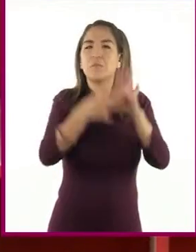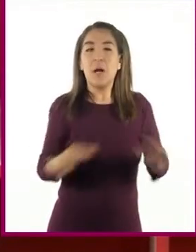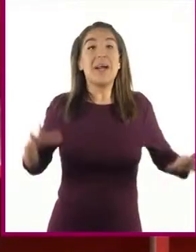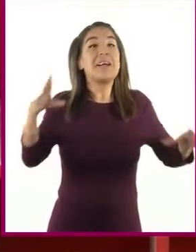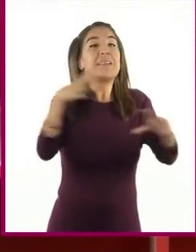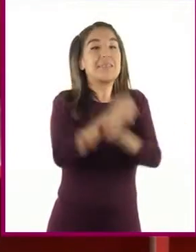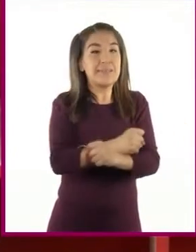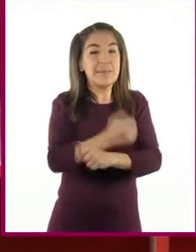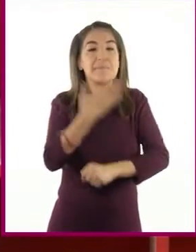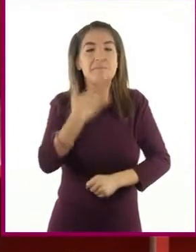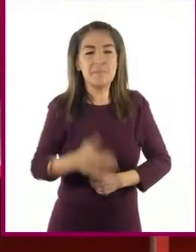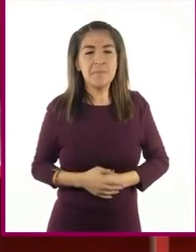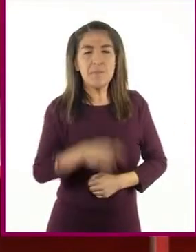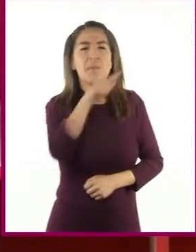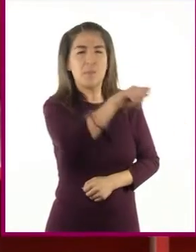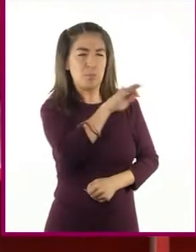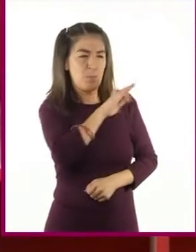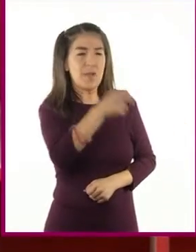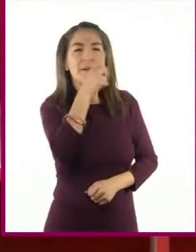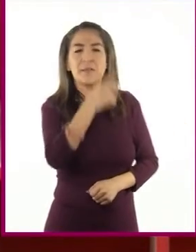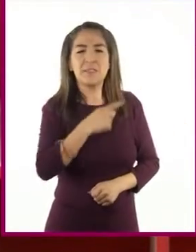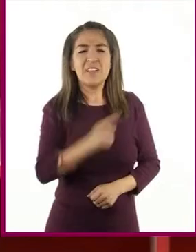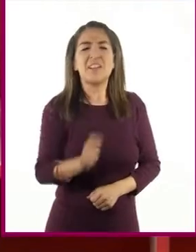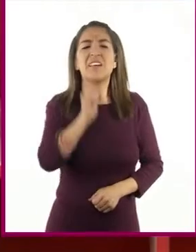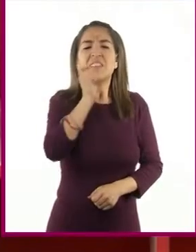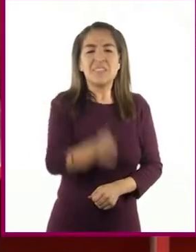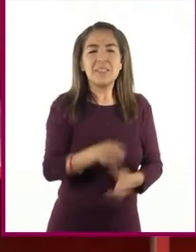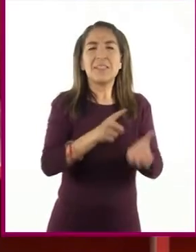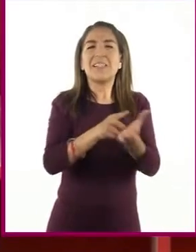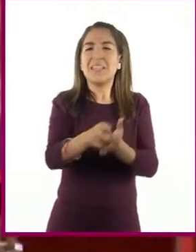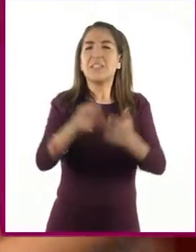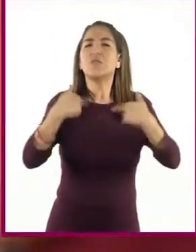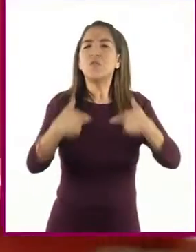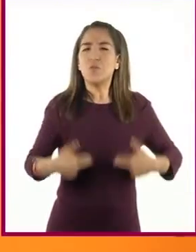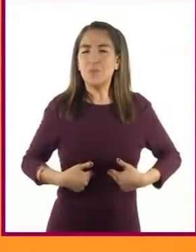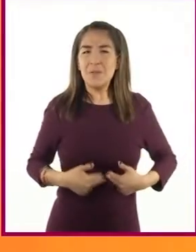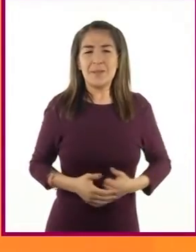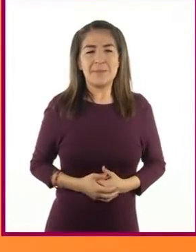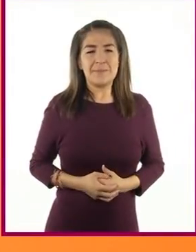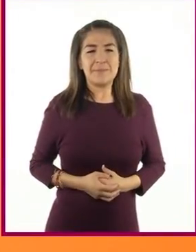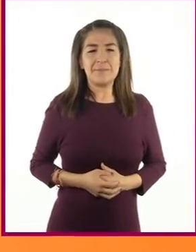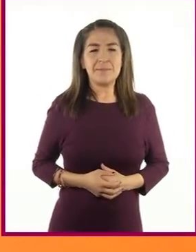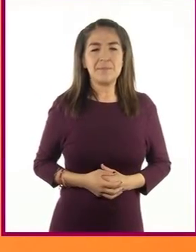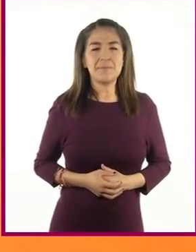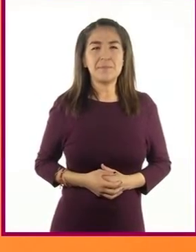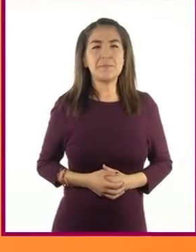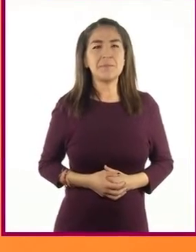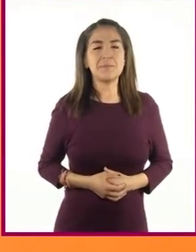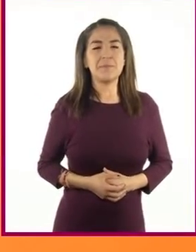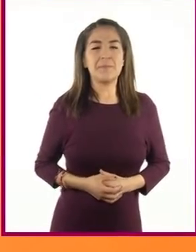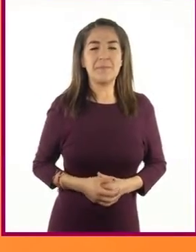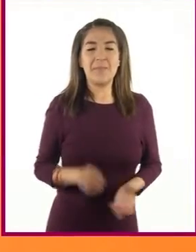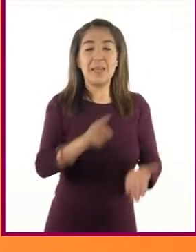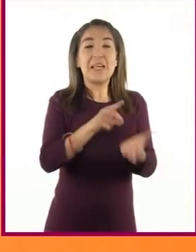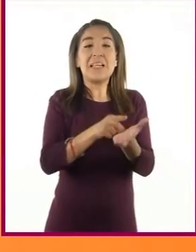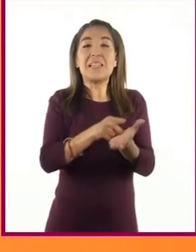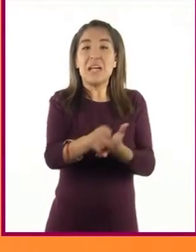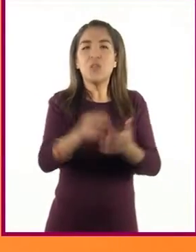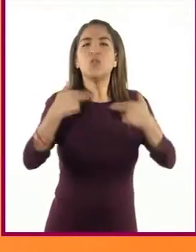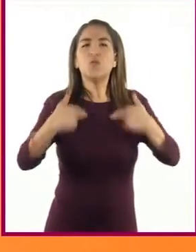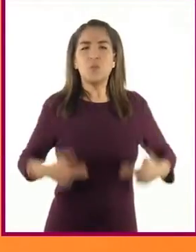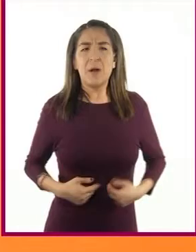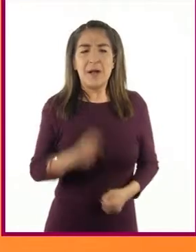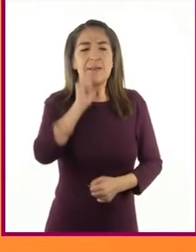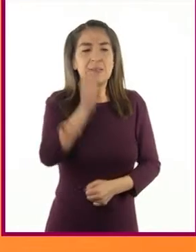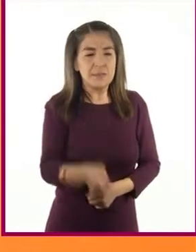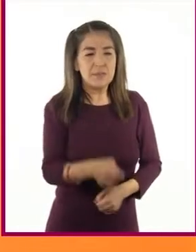definición. ¿Podría decirnos qué son los derechos humanos? Los derechos humanos, Nadia, son